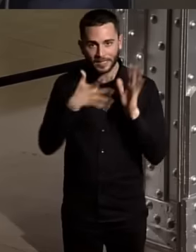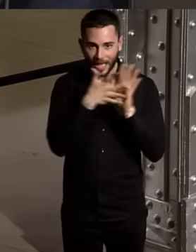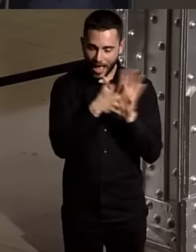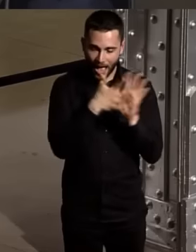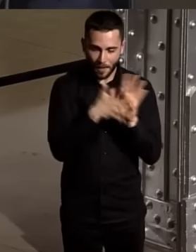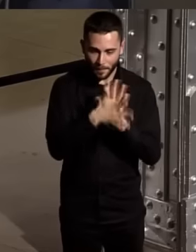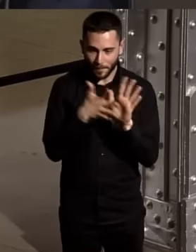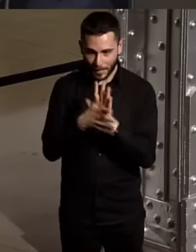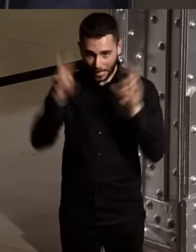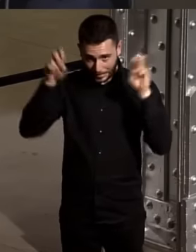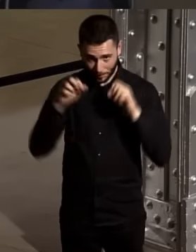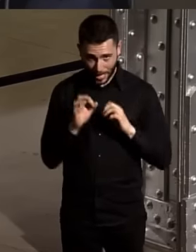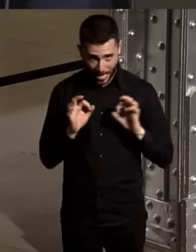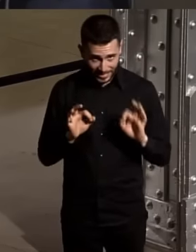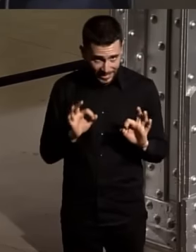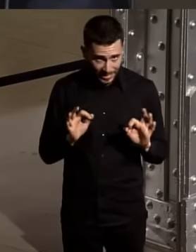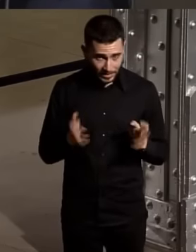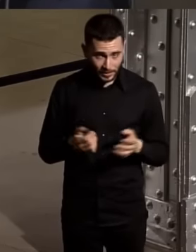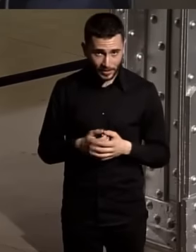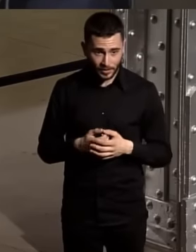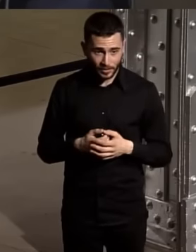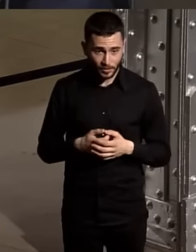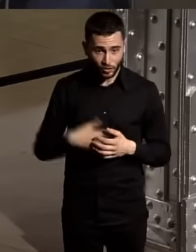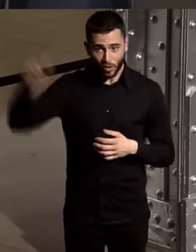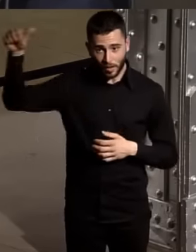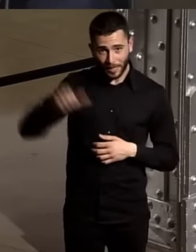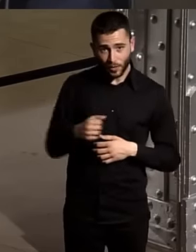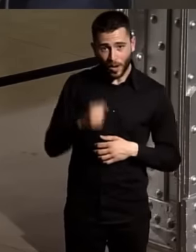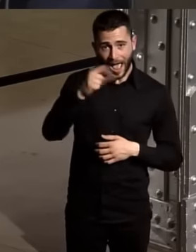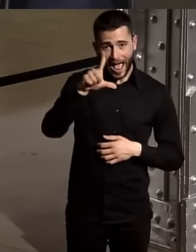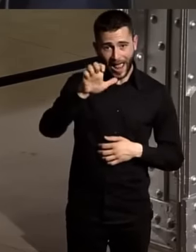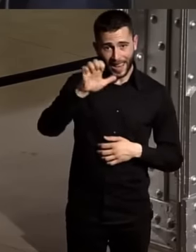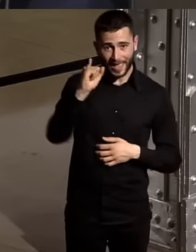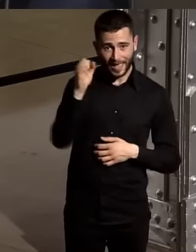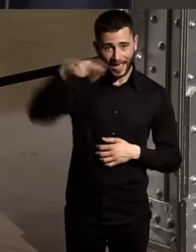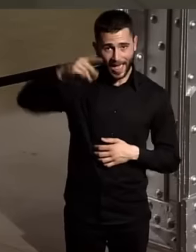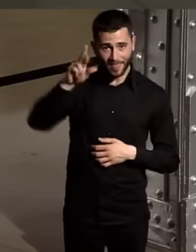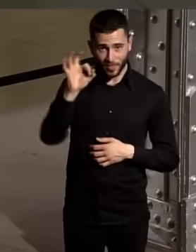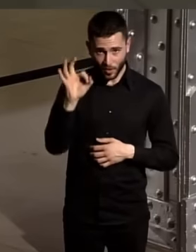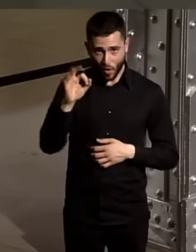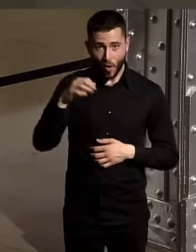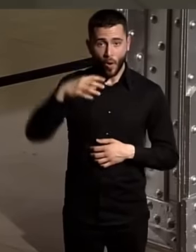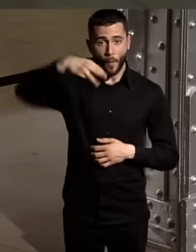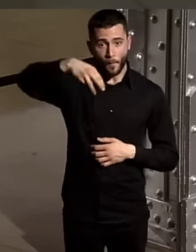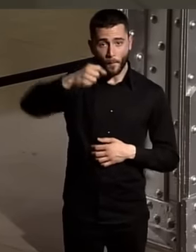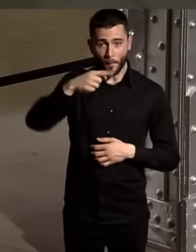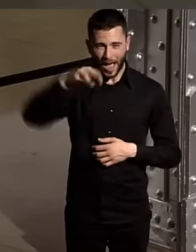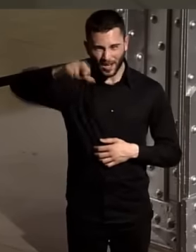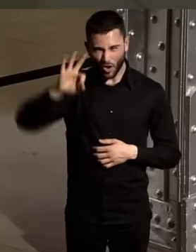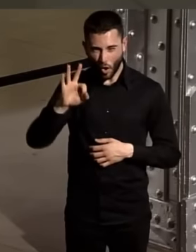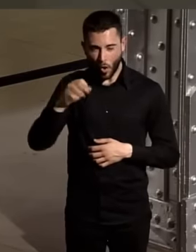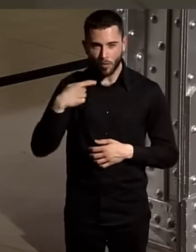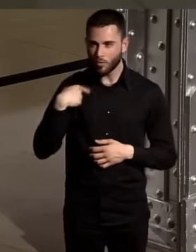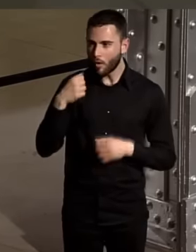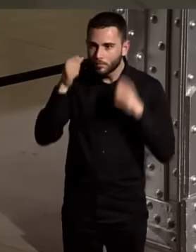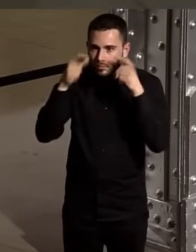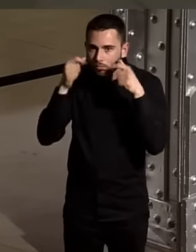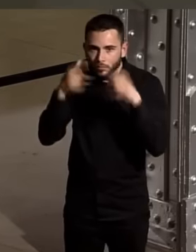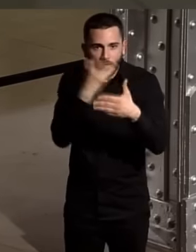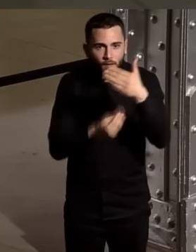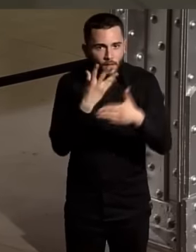eso así que yo cuando veo la película de Alejandro Magno pues y me doy cuenta perfectamente de todos los errores que hay